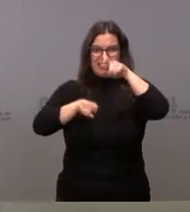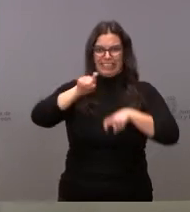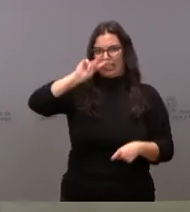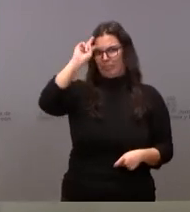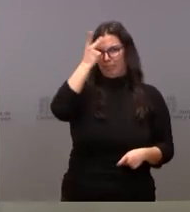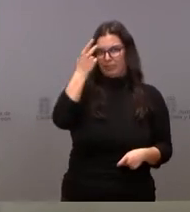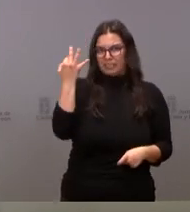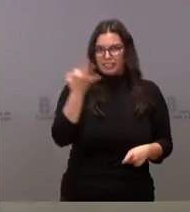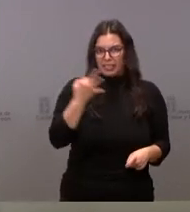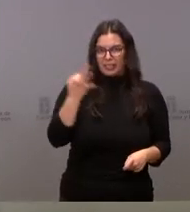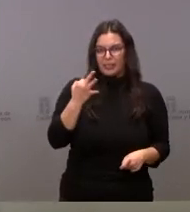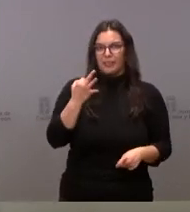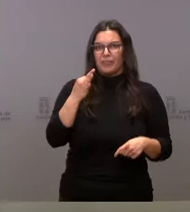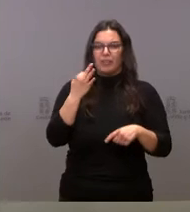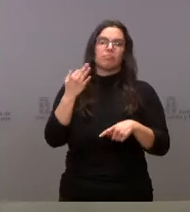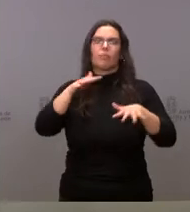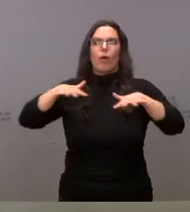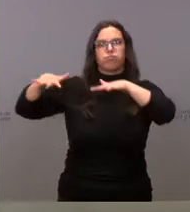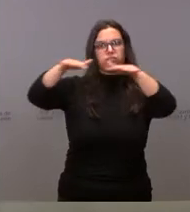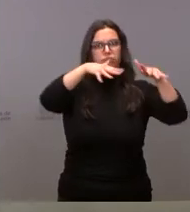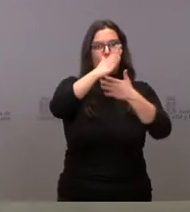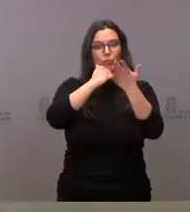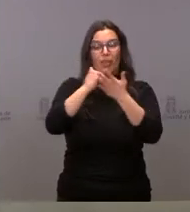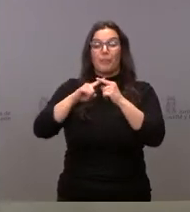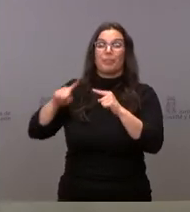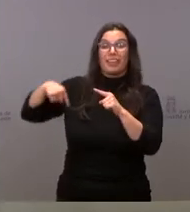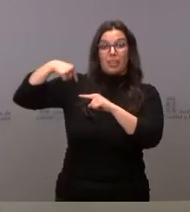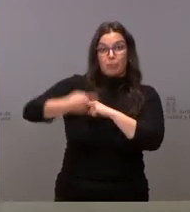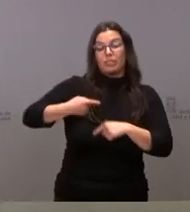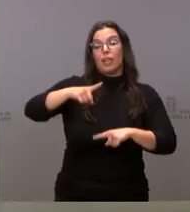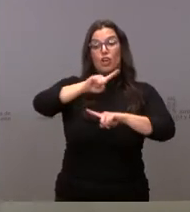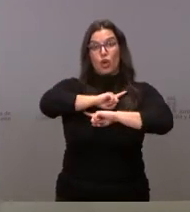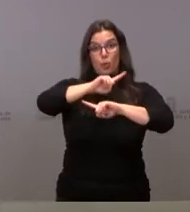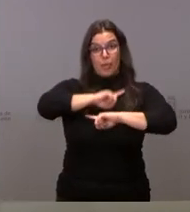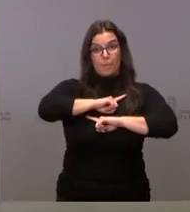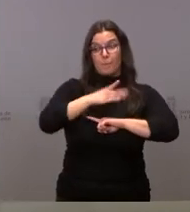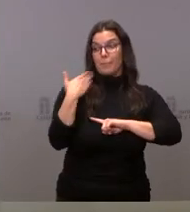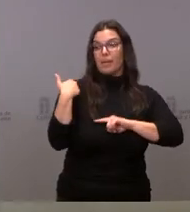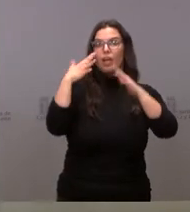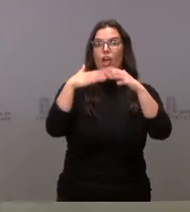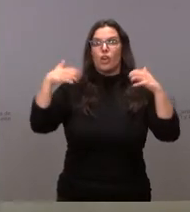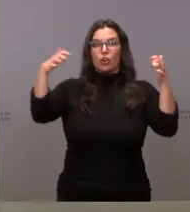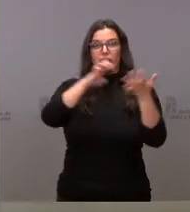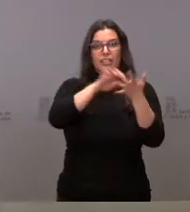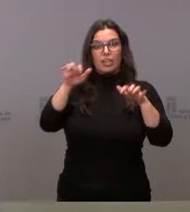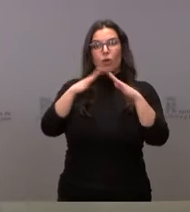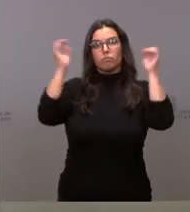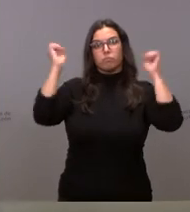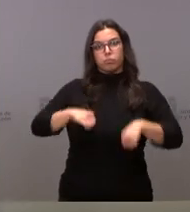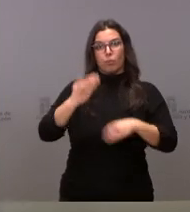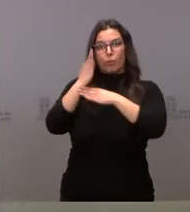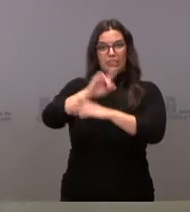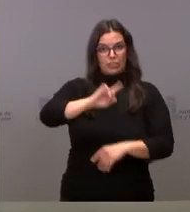con posterioridad en el mes de noviembre cortes de castilla y león aprobaron una proposición no de ley